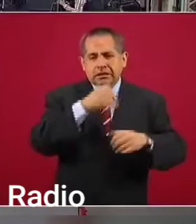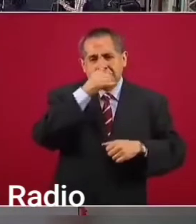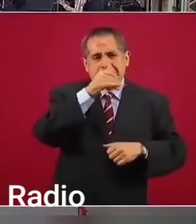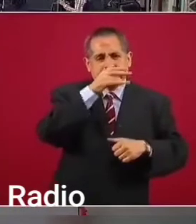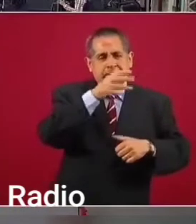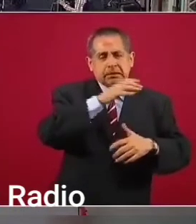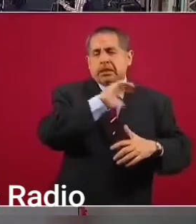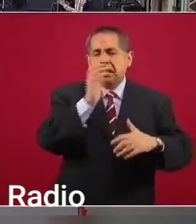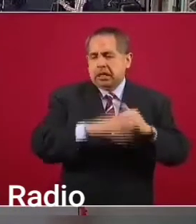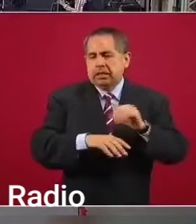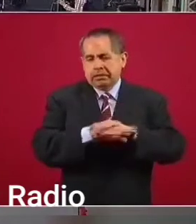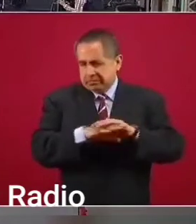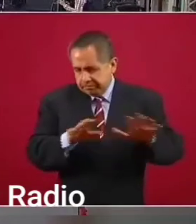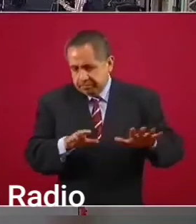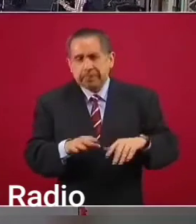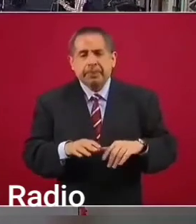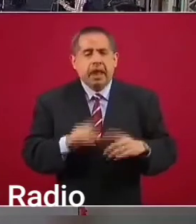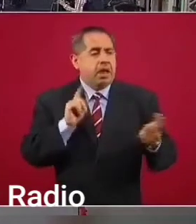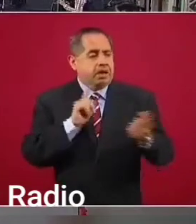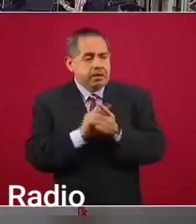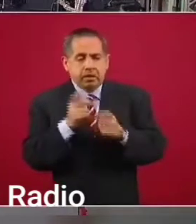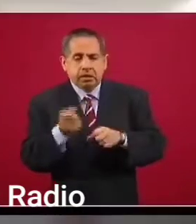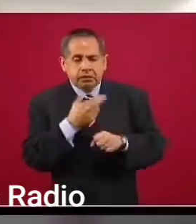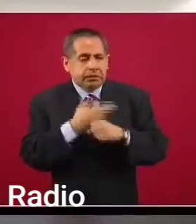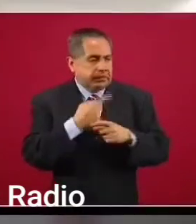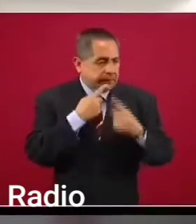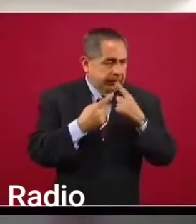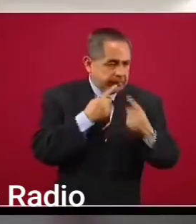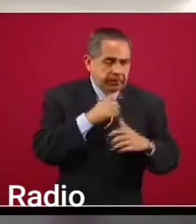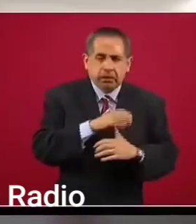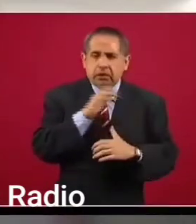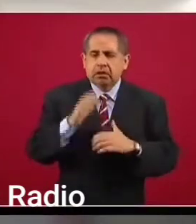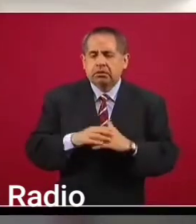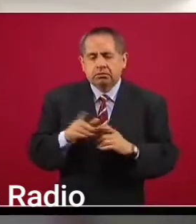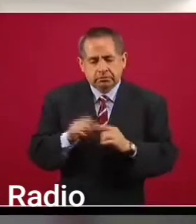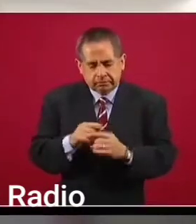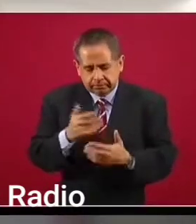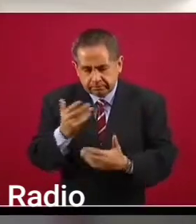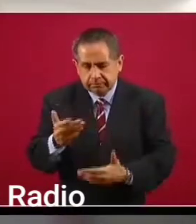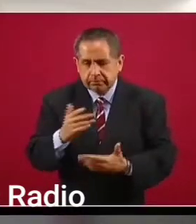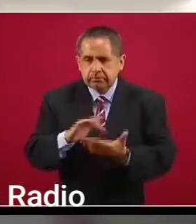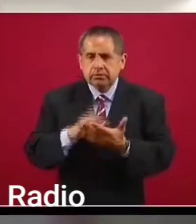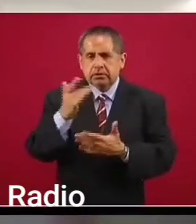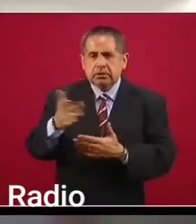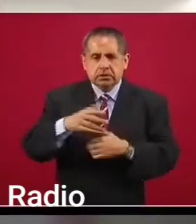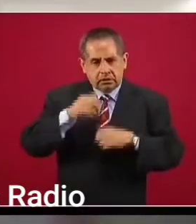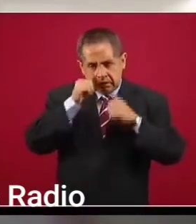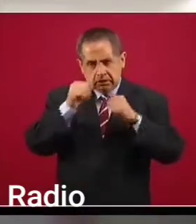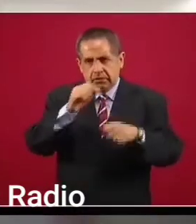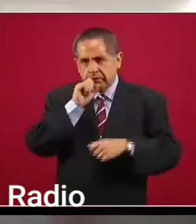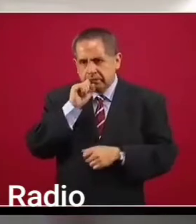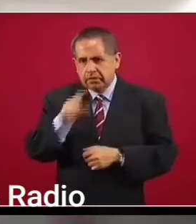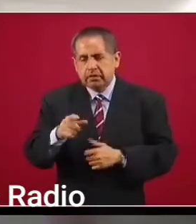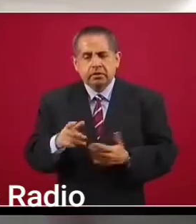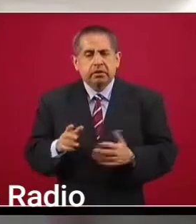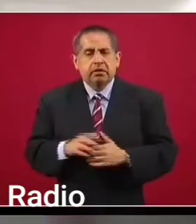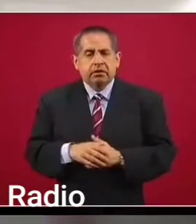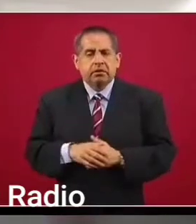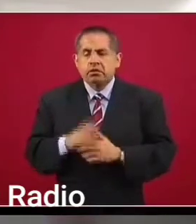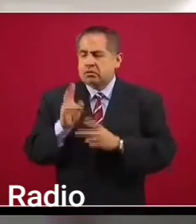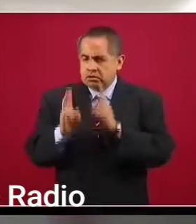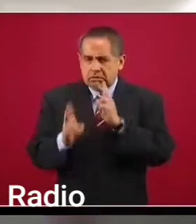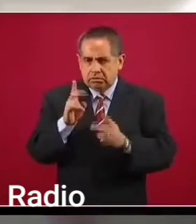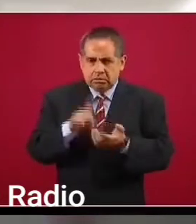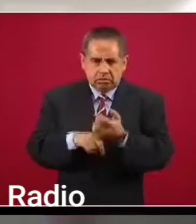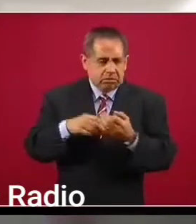secretaría, se les atendió, los atendió la secretaria, y pues también nada más agradecerle que también pues pues ya